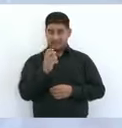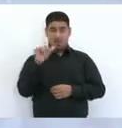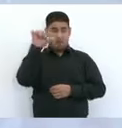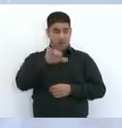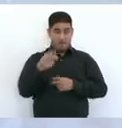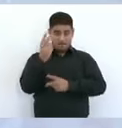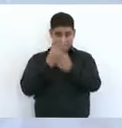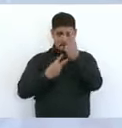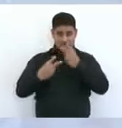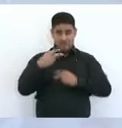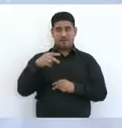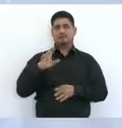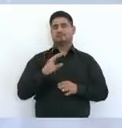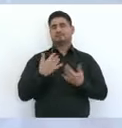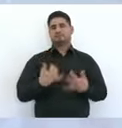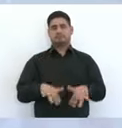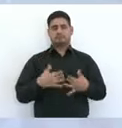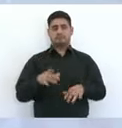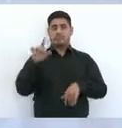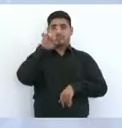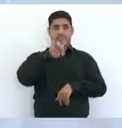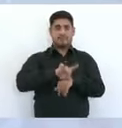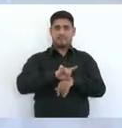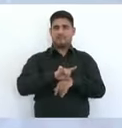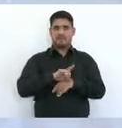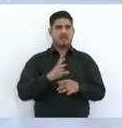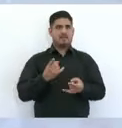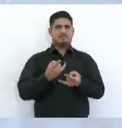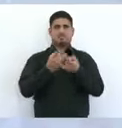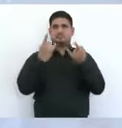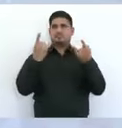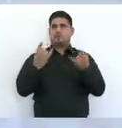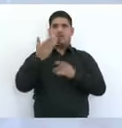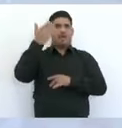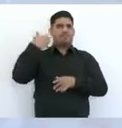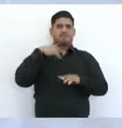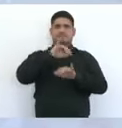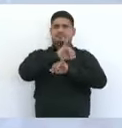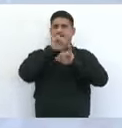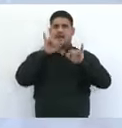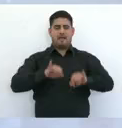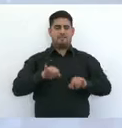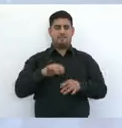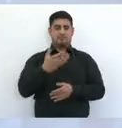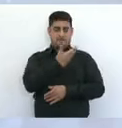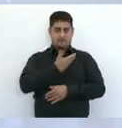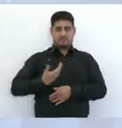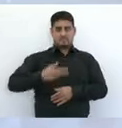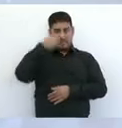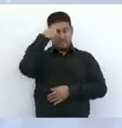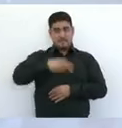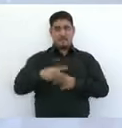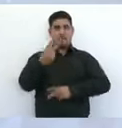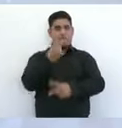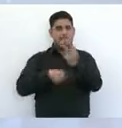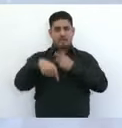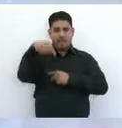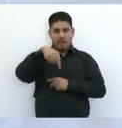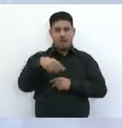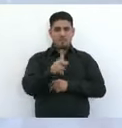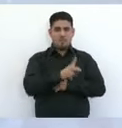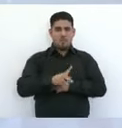el día de hoy un día histórico, que un presidente de la República venga aquí